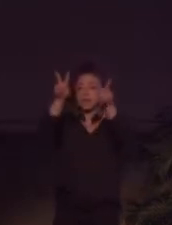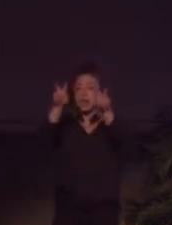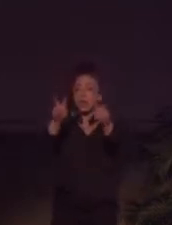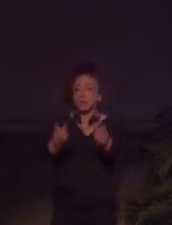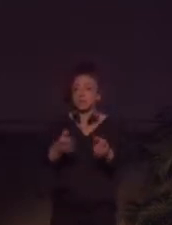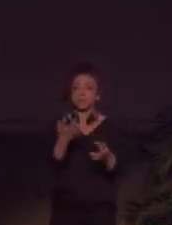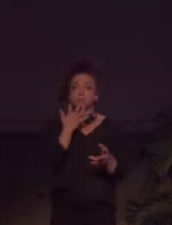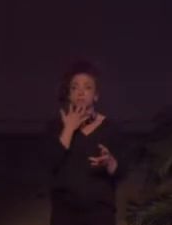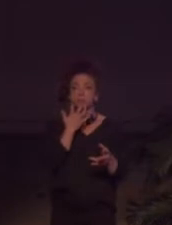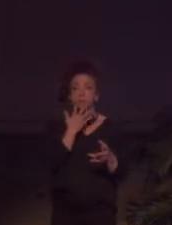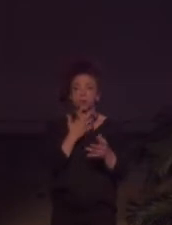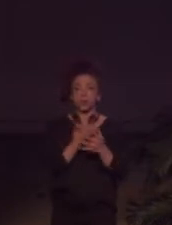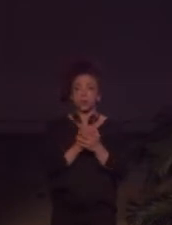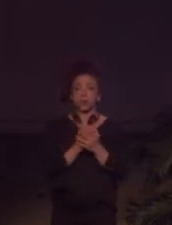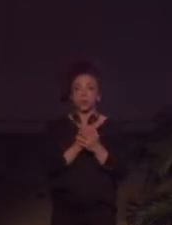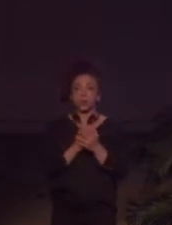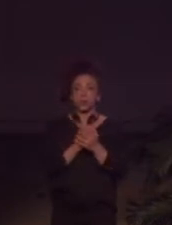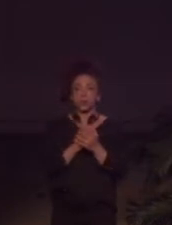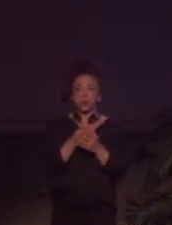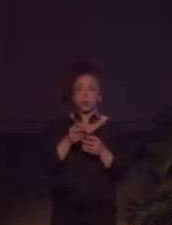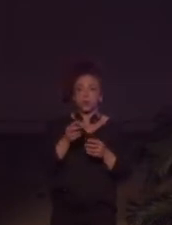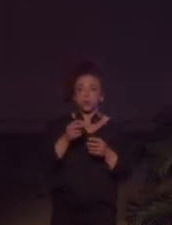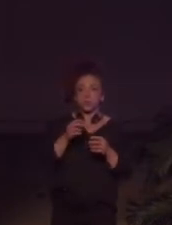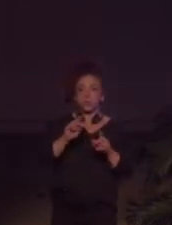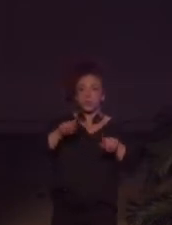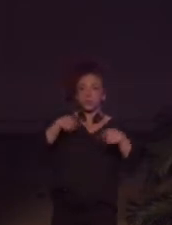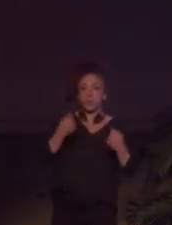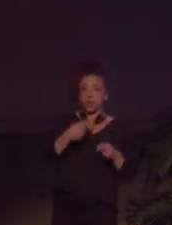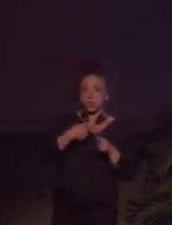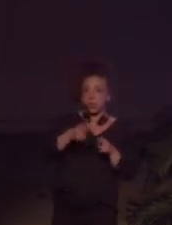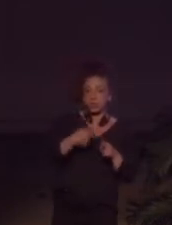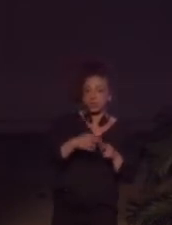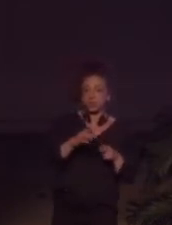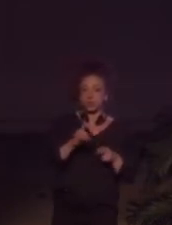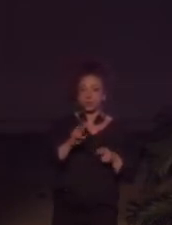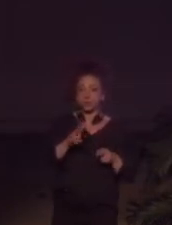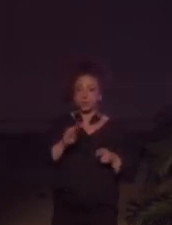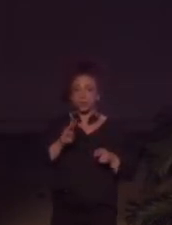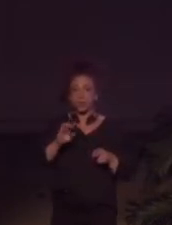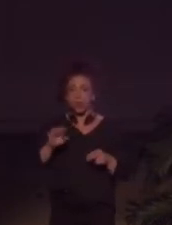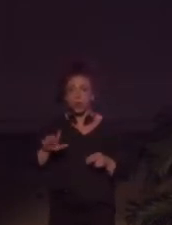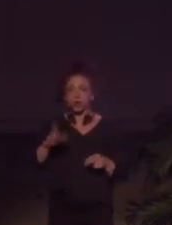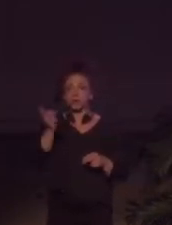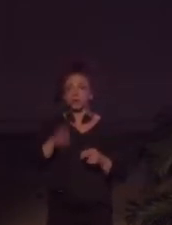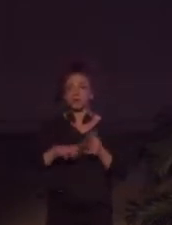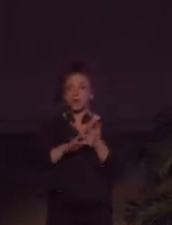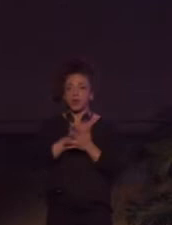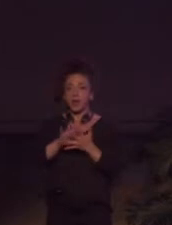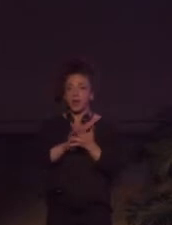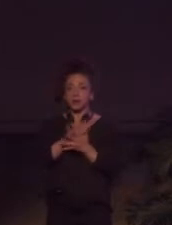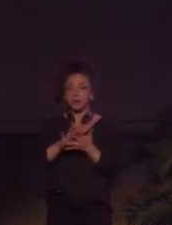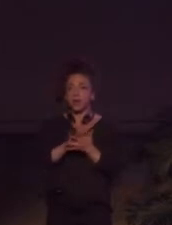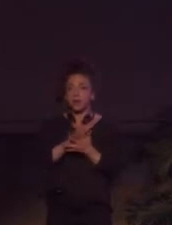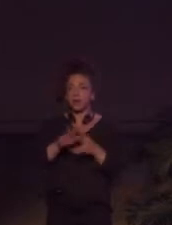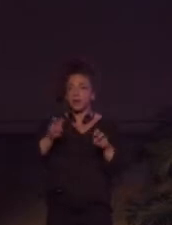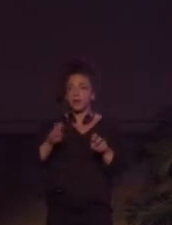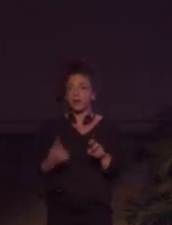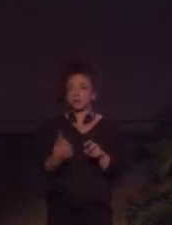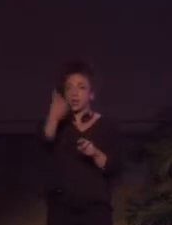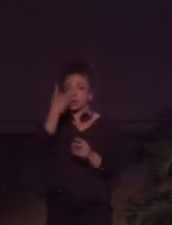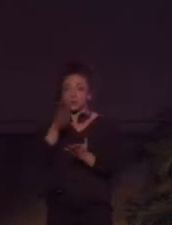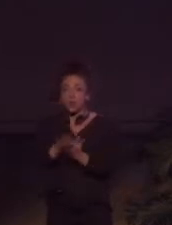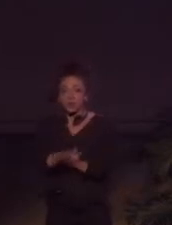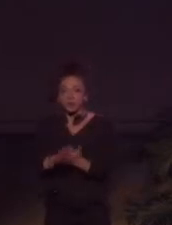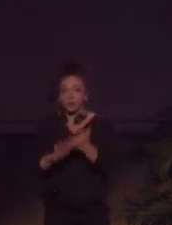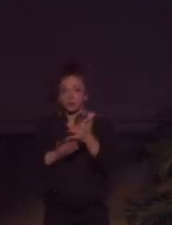habló, por ejemplo, de performatividad, nos habló de biopolítica, nos habló de Foucault, nos habló de, pues no sé, que el Dido era la muerte de Dios, no sé, era